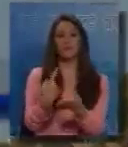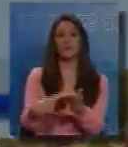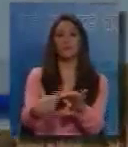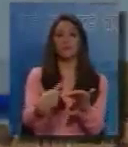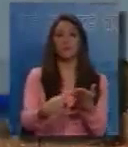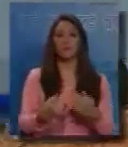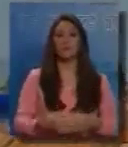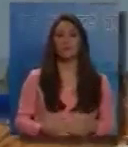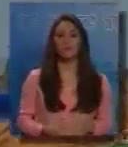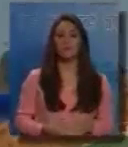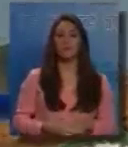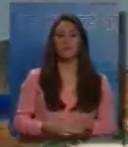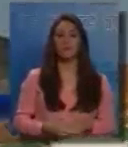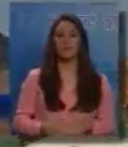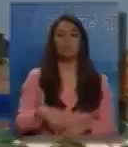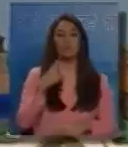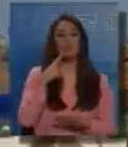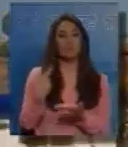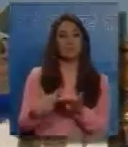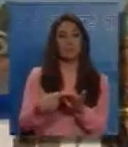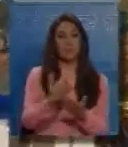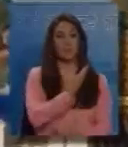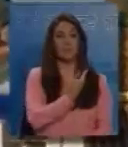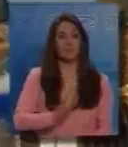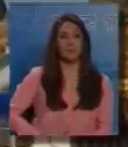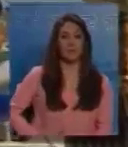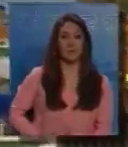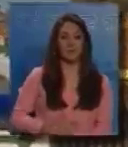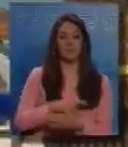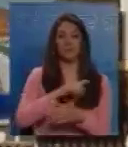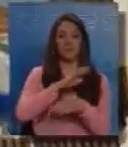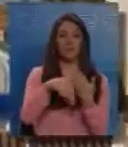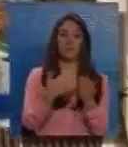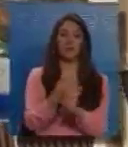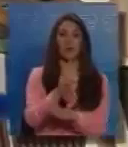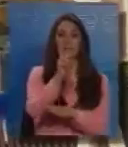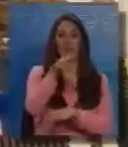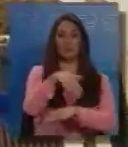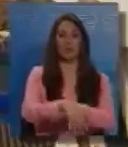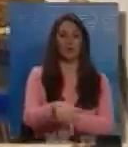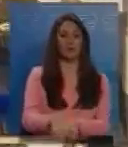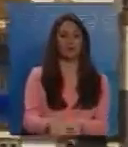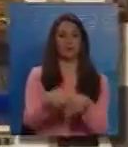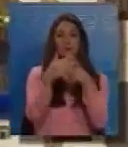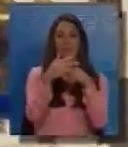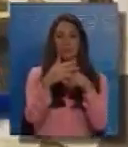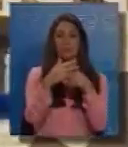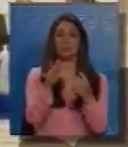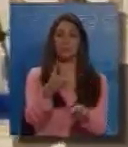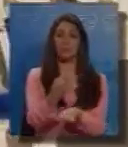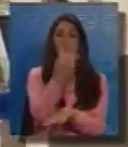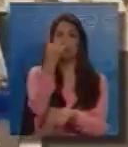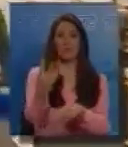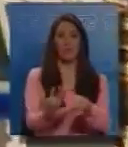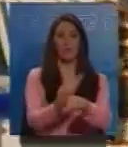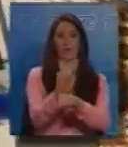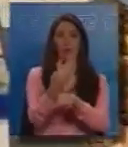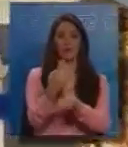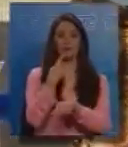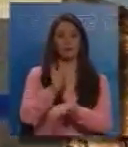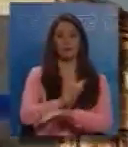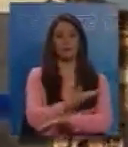La reunión entre los jefes de Estado arrancará, entendemos, aproximadamente a las 14:00. Se prevé que dure al menos 4 horas, pues para